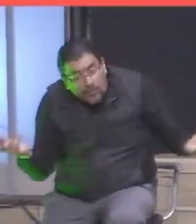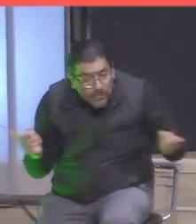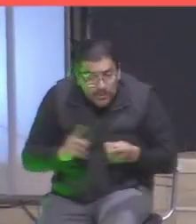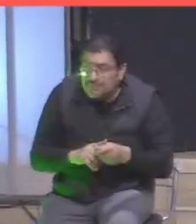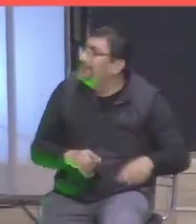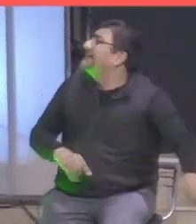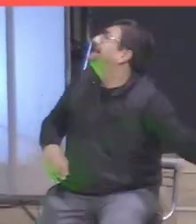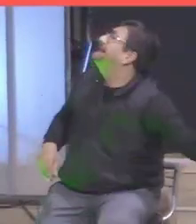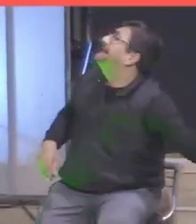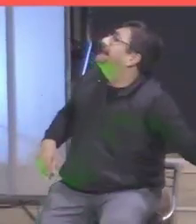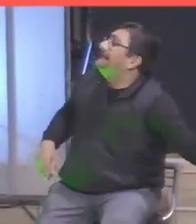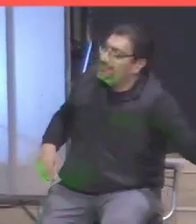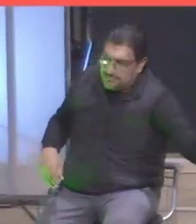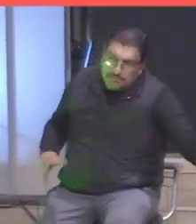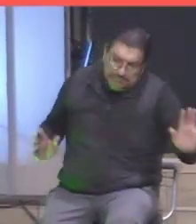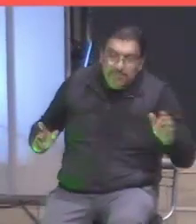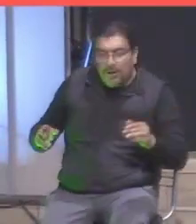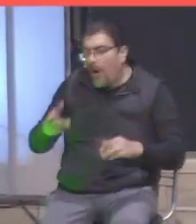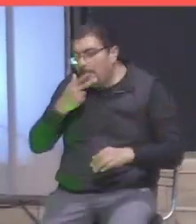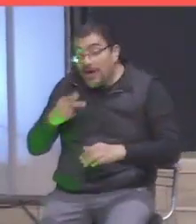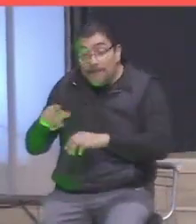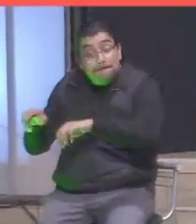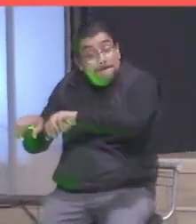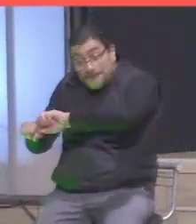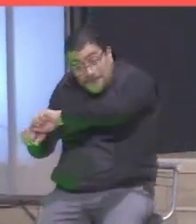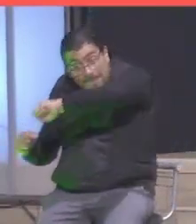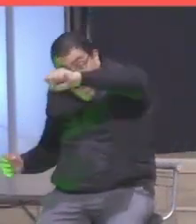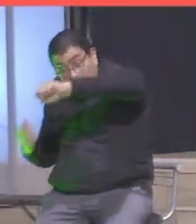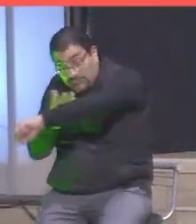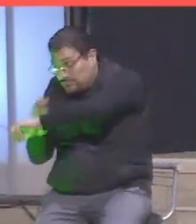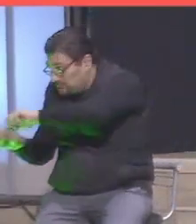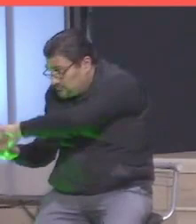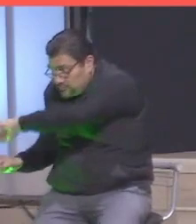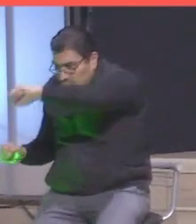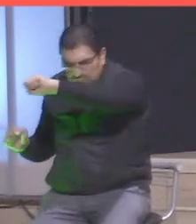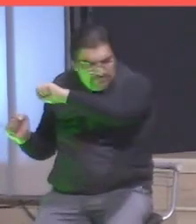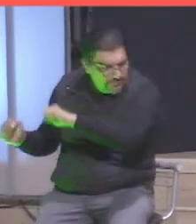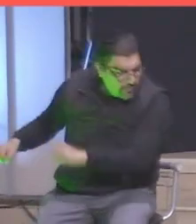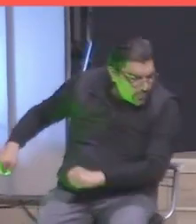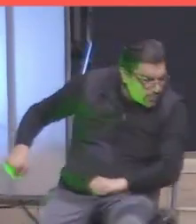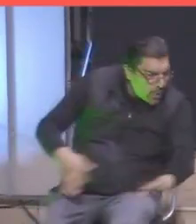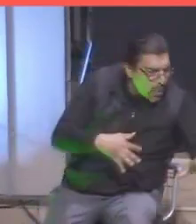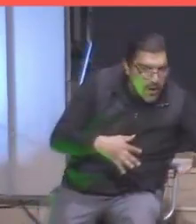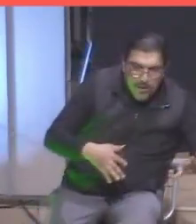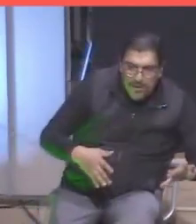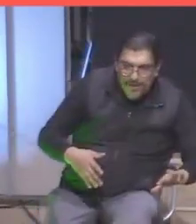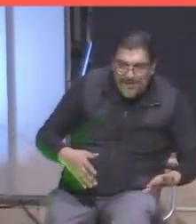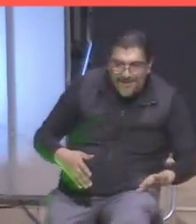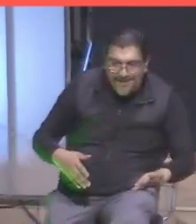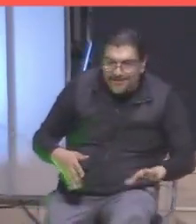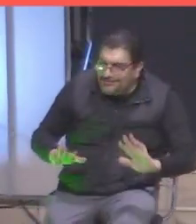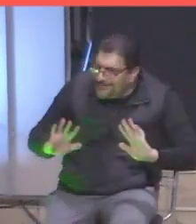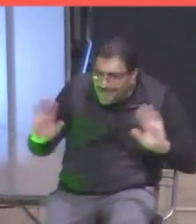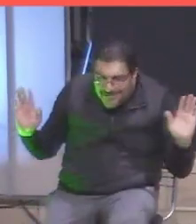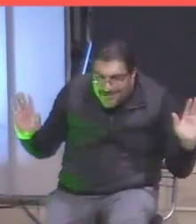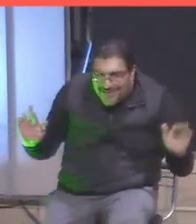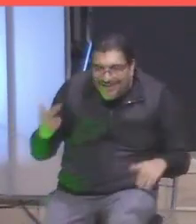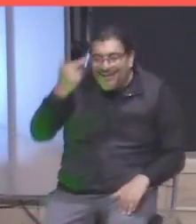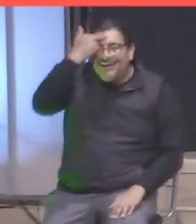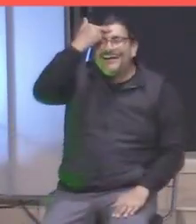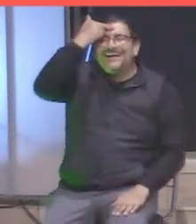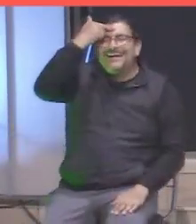él le mostró el lugar entonces él cortó un palo y lo echó ahí me recuerda lo